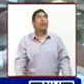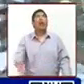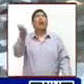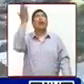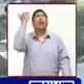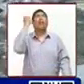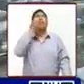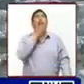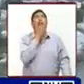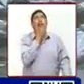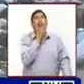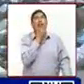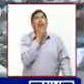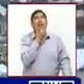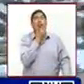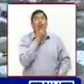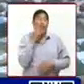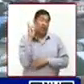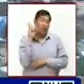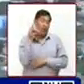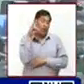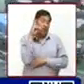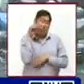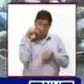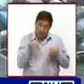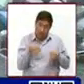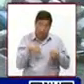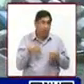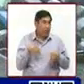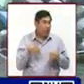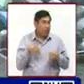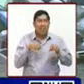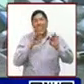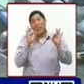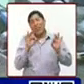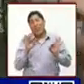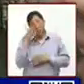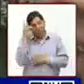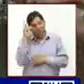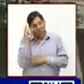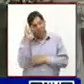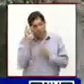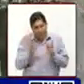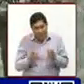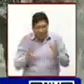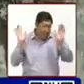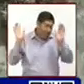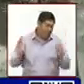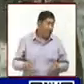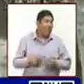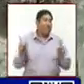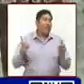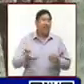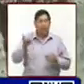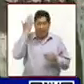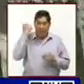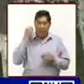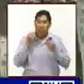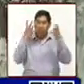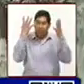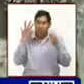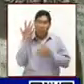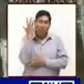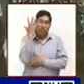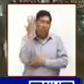Antes había ya, dice, llamitas aquí, pues es en forma de llamita esto, por eso está así, ¿no? Ya. Pero pues antes había